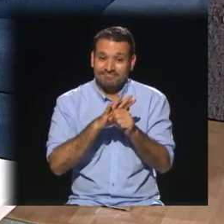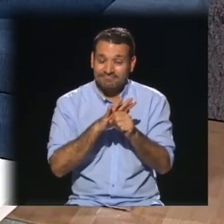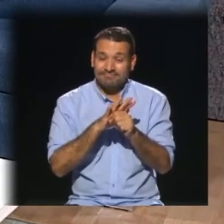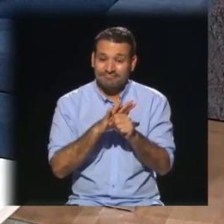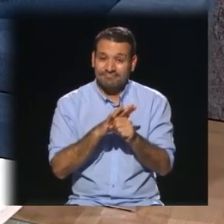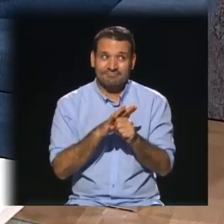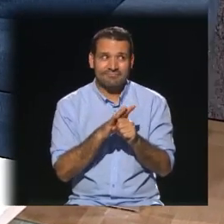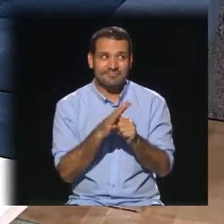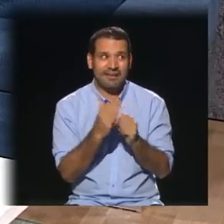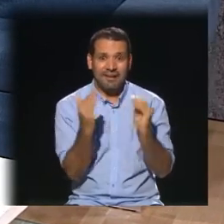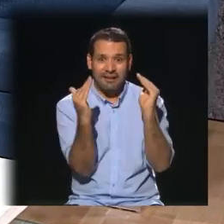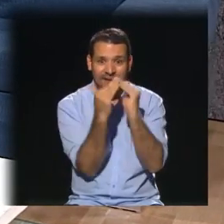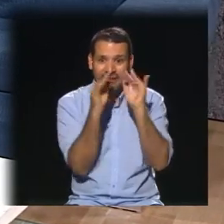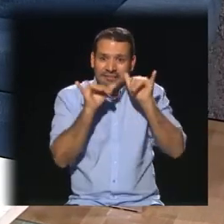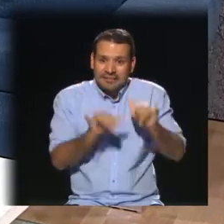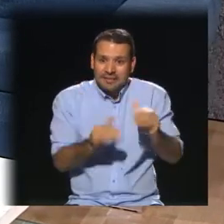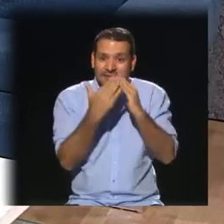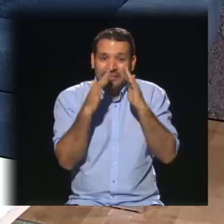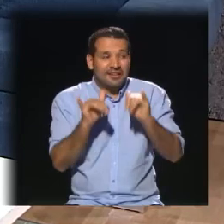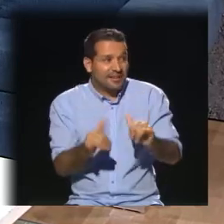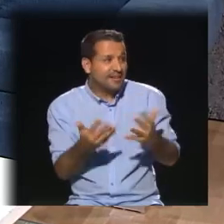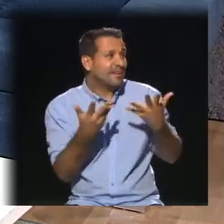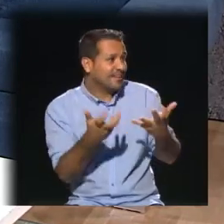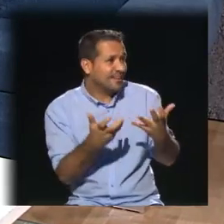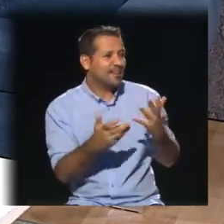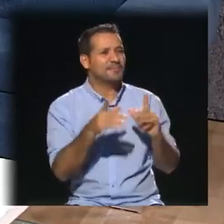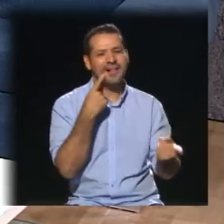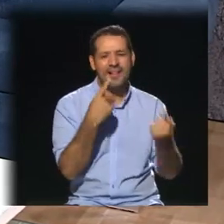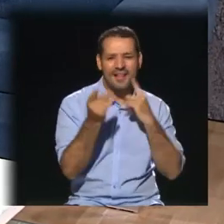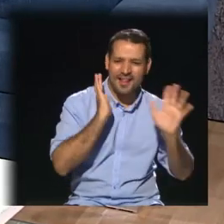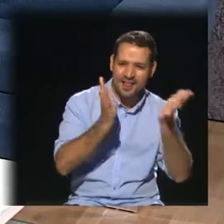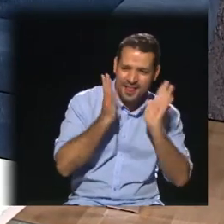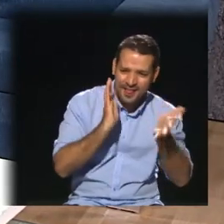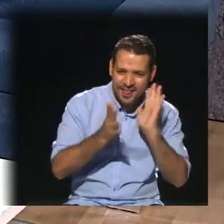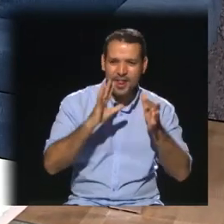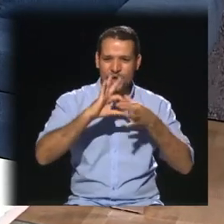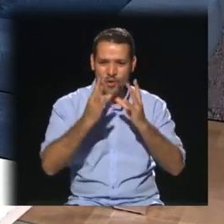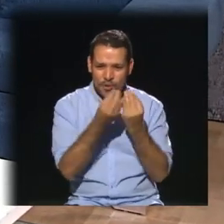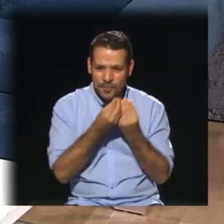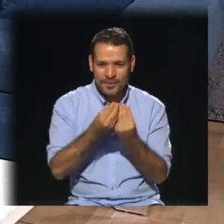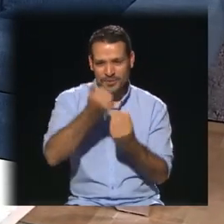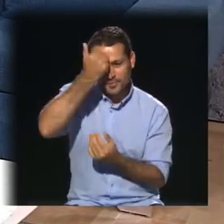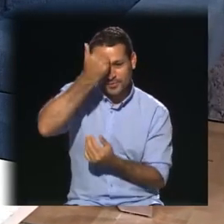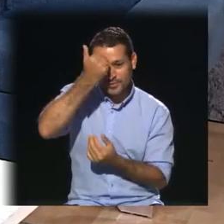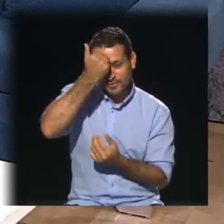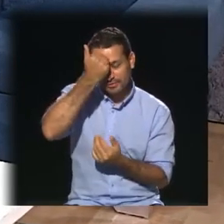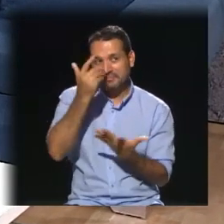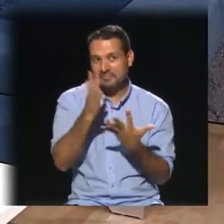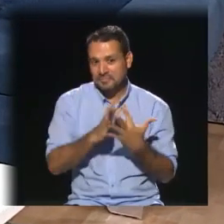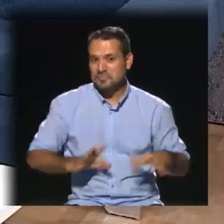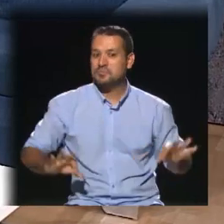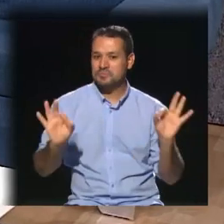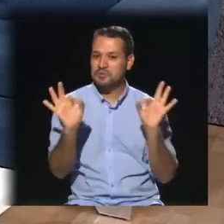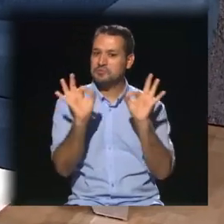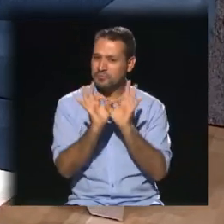este encierro. La verdad nos hace falta compartir con nuestros compañeros, nuestros profesores. Eso es muy importante pues